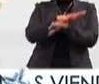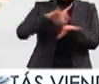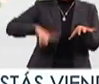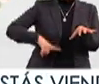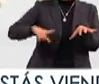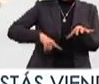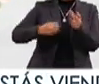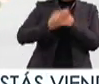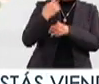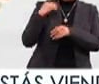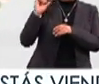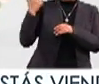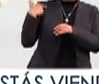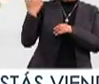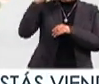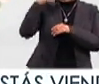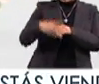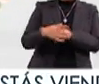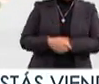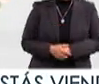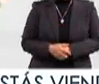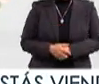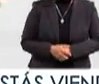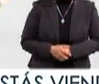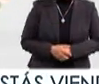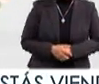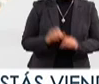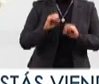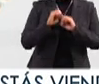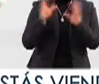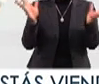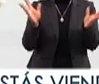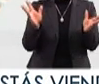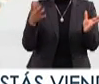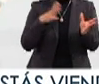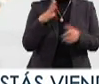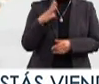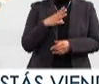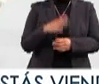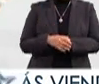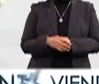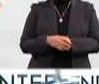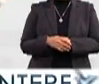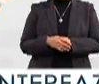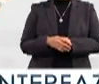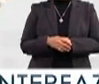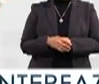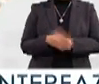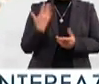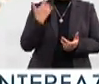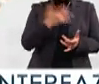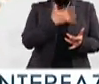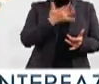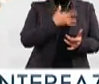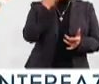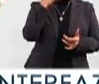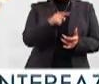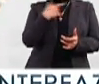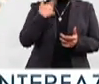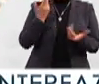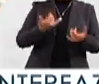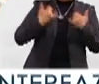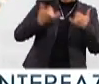gobierno que acaba de suceder en México y que por supuesto existe pues esta inquietud también para que